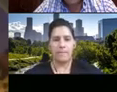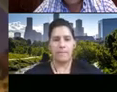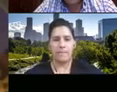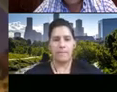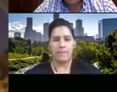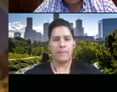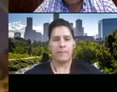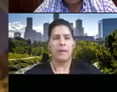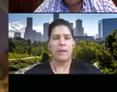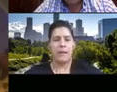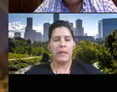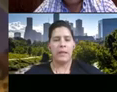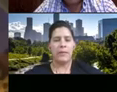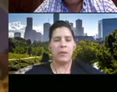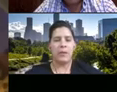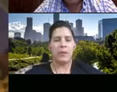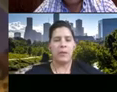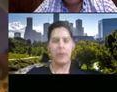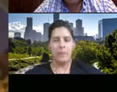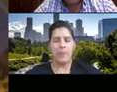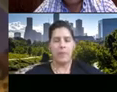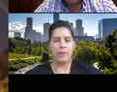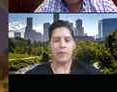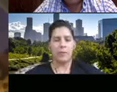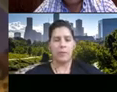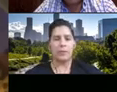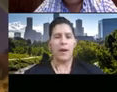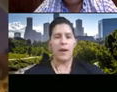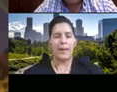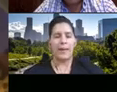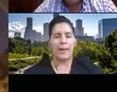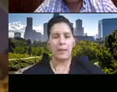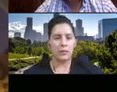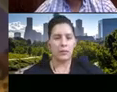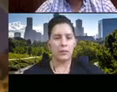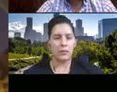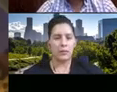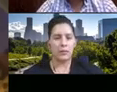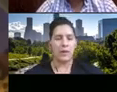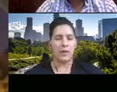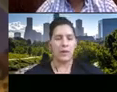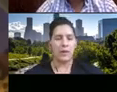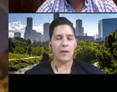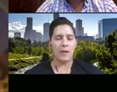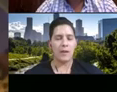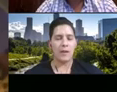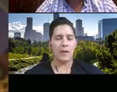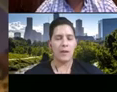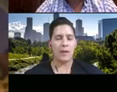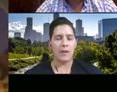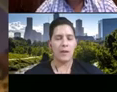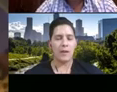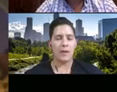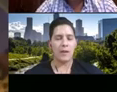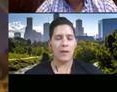Y bueno, vámonos adentrando un poquito a qué hacer en Houston, todas las atracciones. Número uno, y seguramente que varios